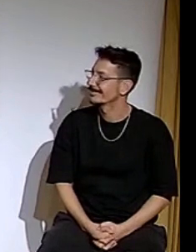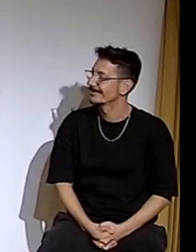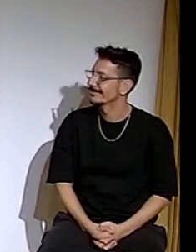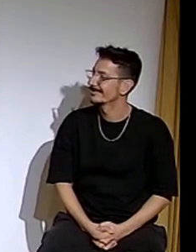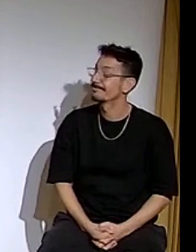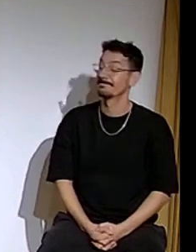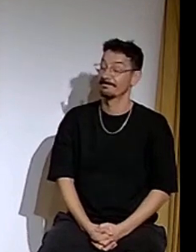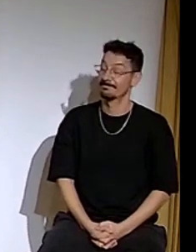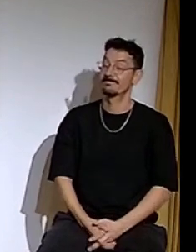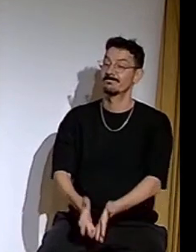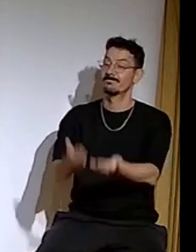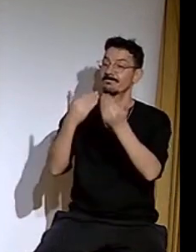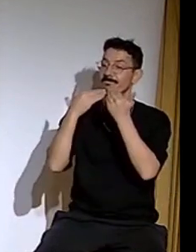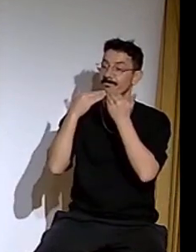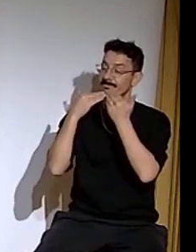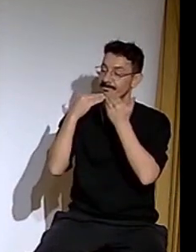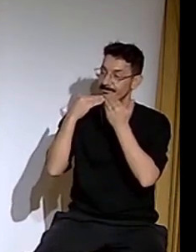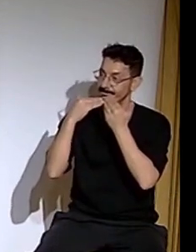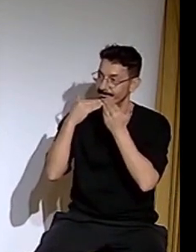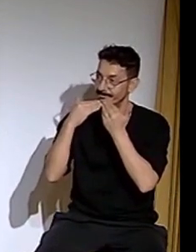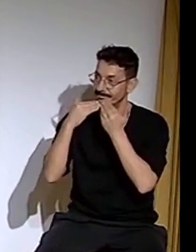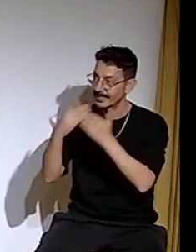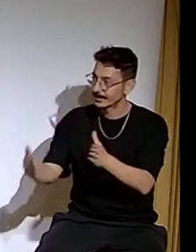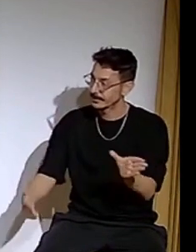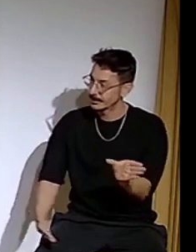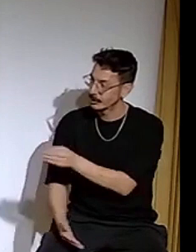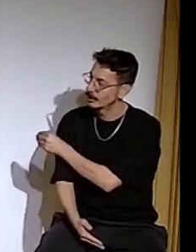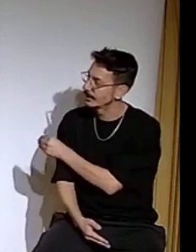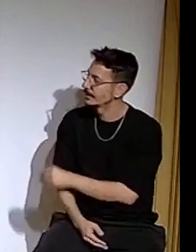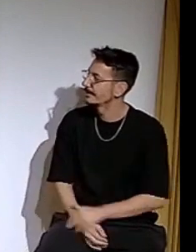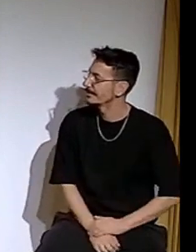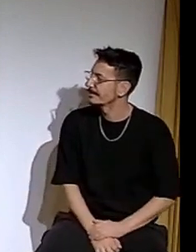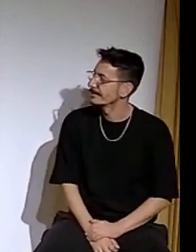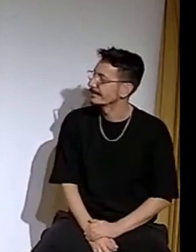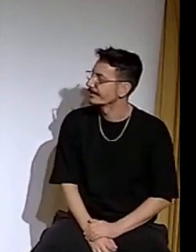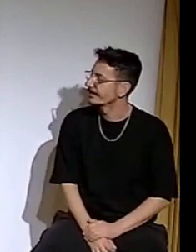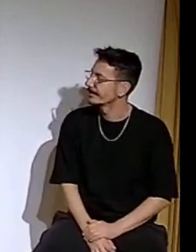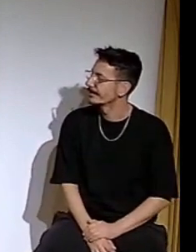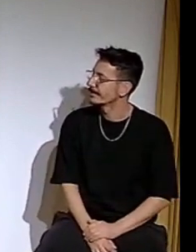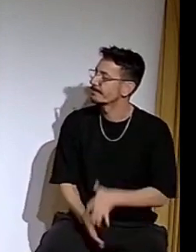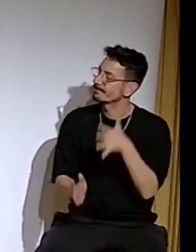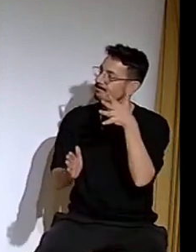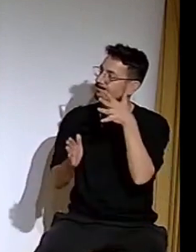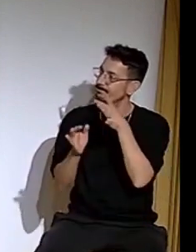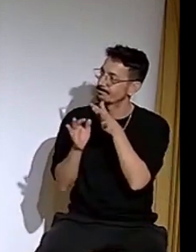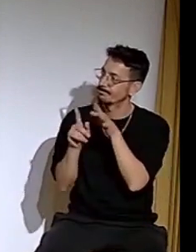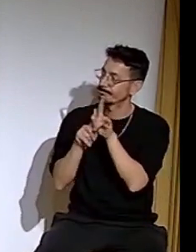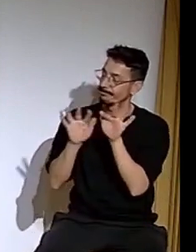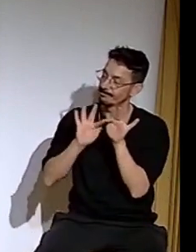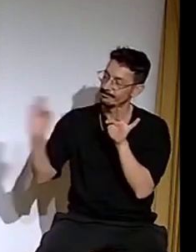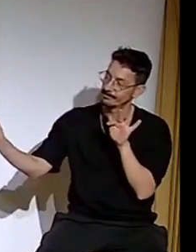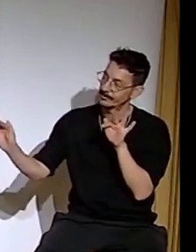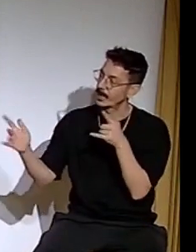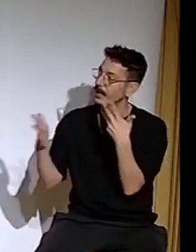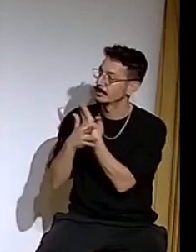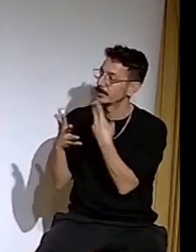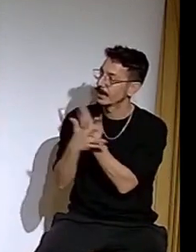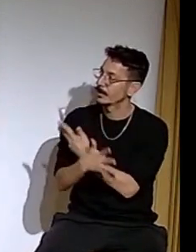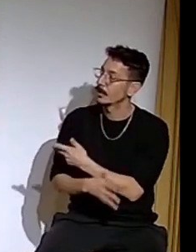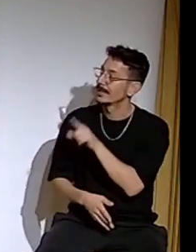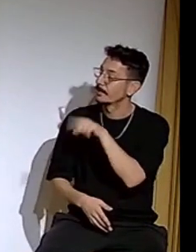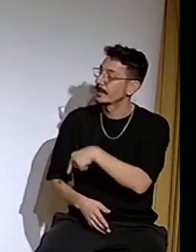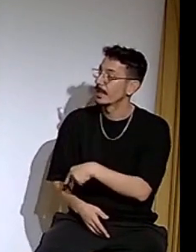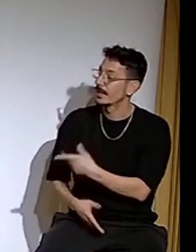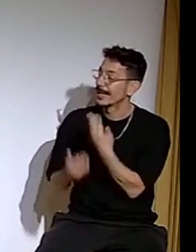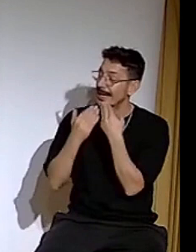Muchísimas gracias a todos por vuestras palabras la explicación Muchísimas gracias también